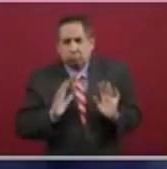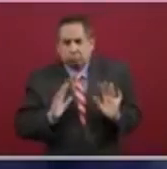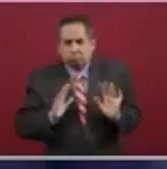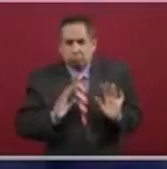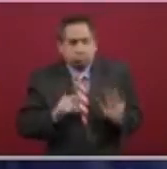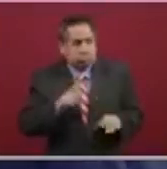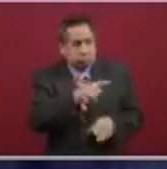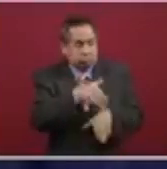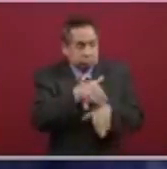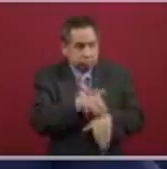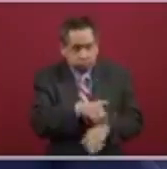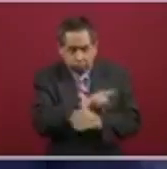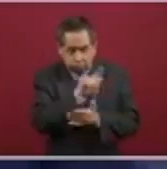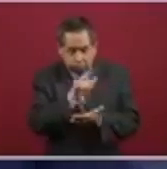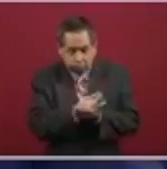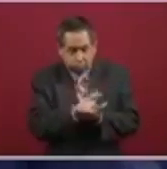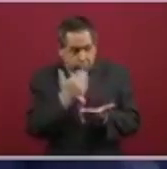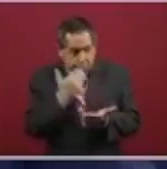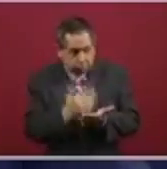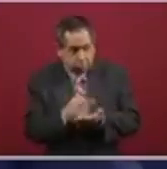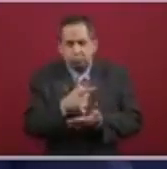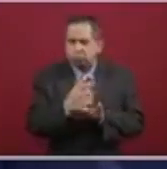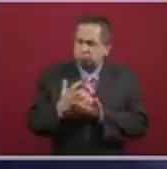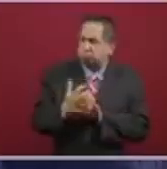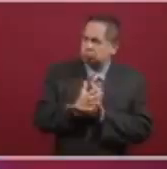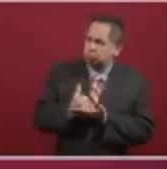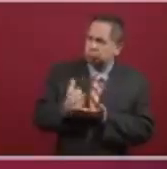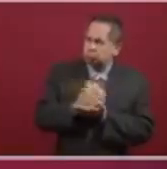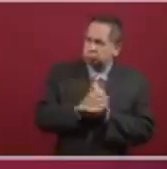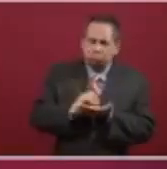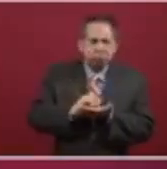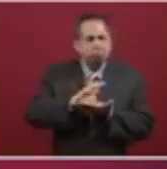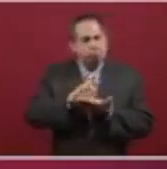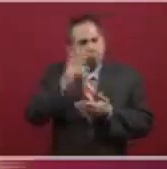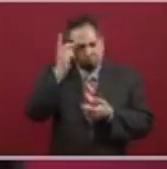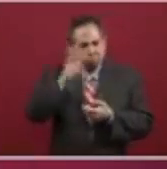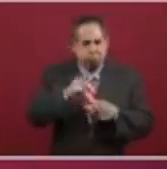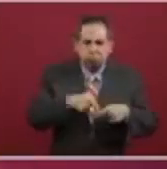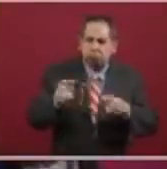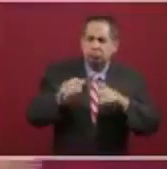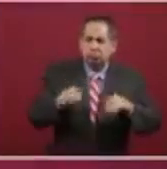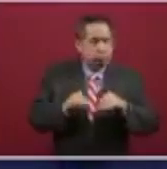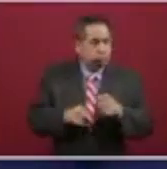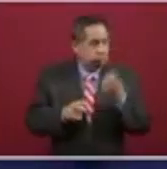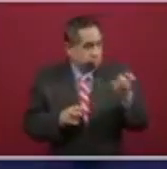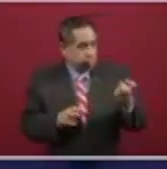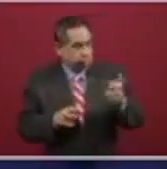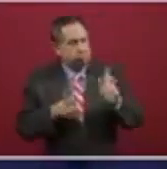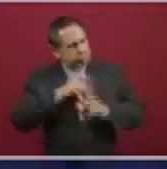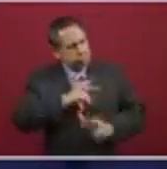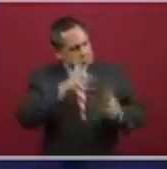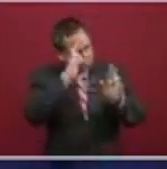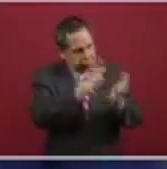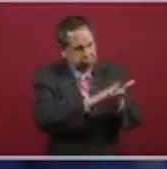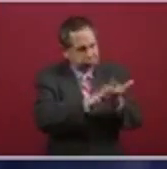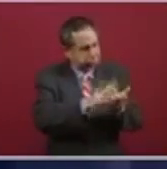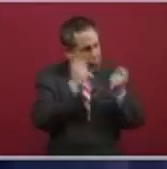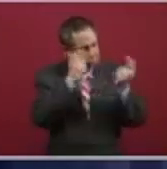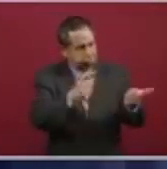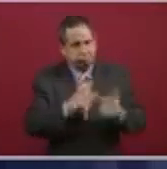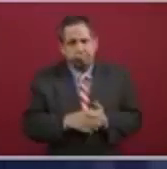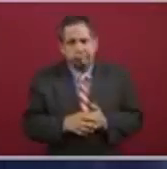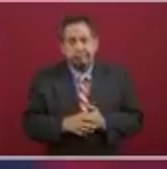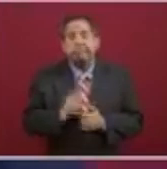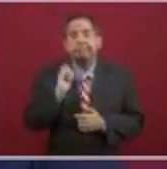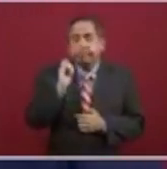ley logra un patrimonio, que generan empleos, ellos merecen respeto. Estamos en